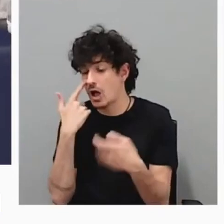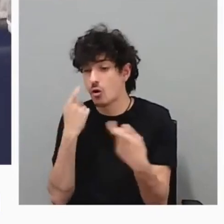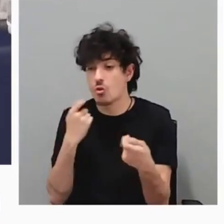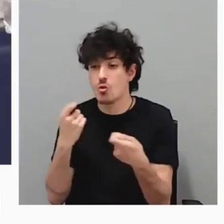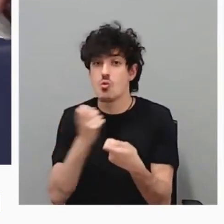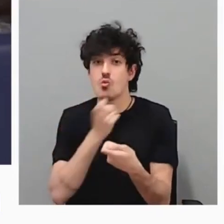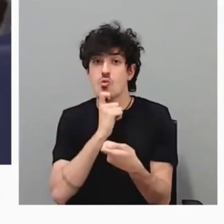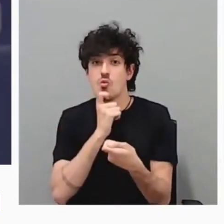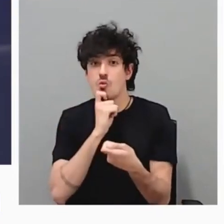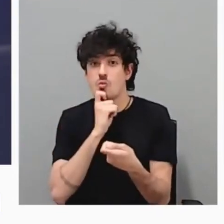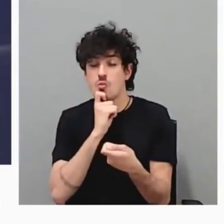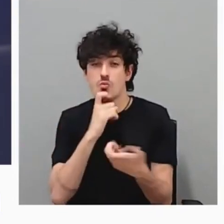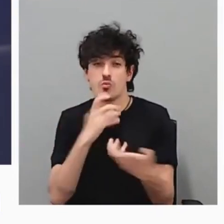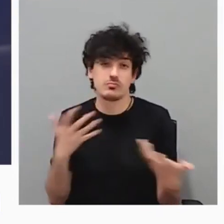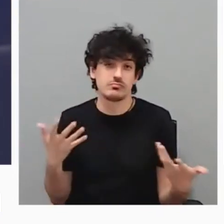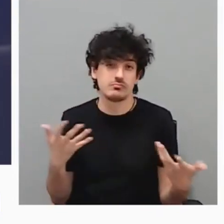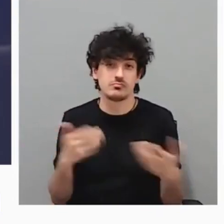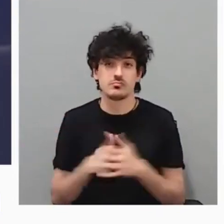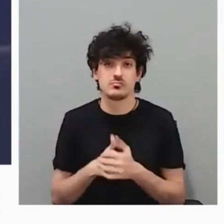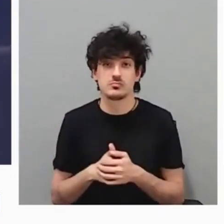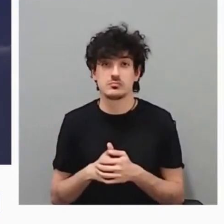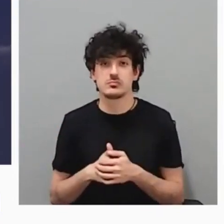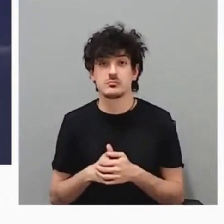25 toda la mañana, en fin. Entonces,